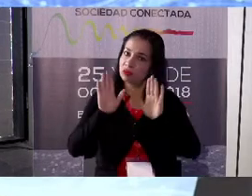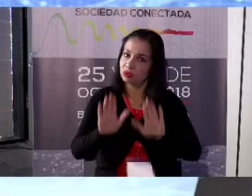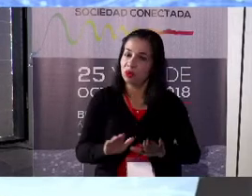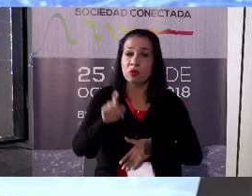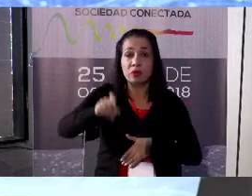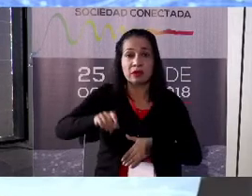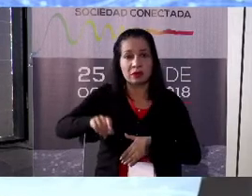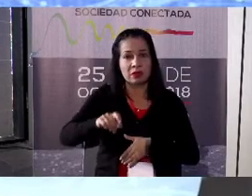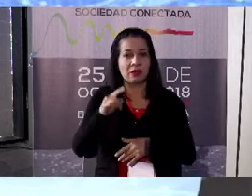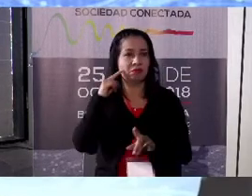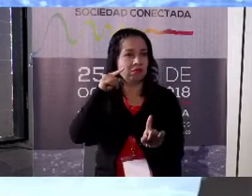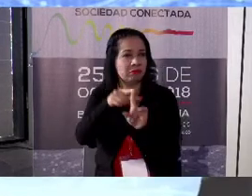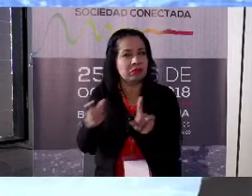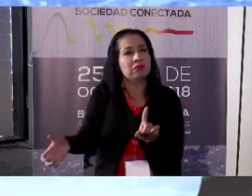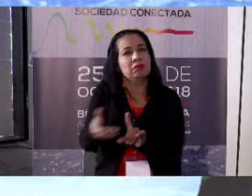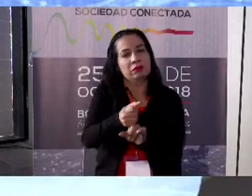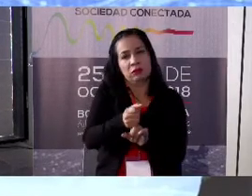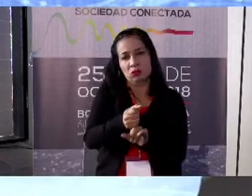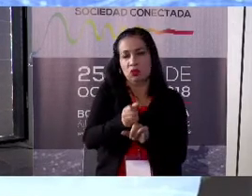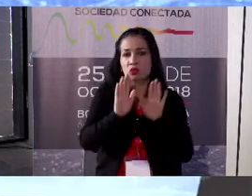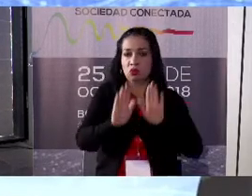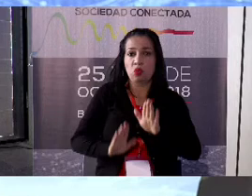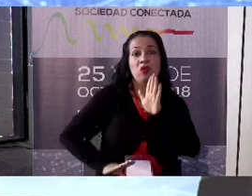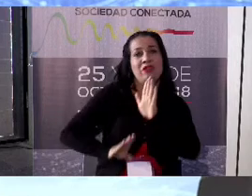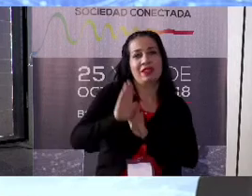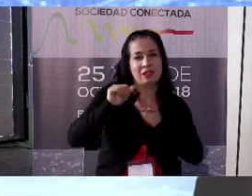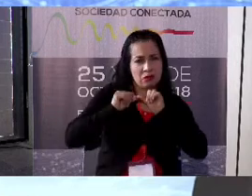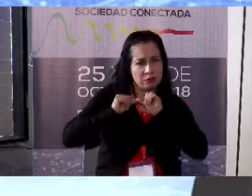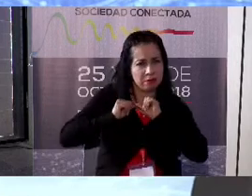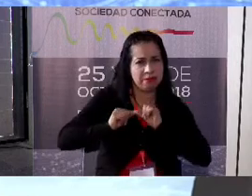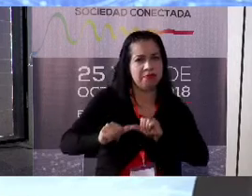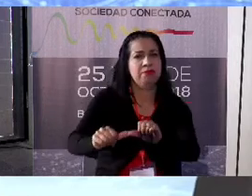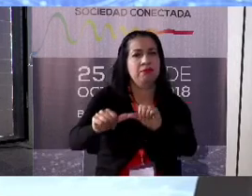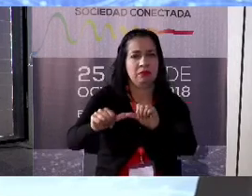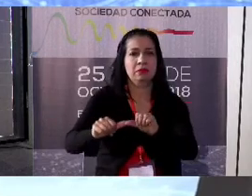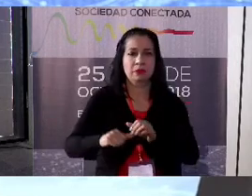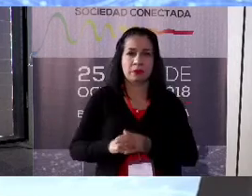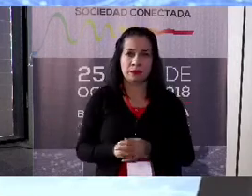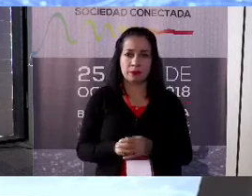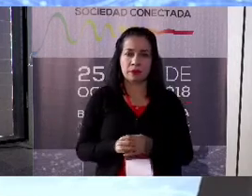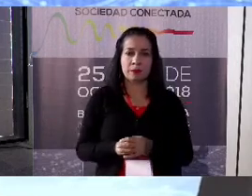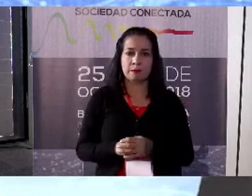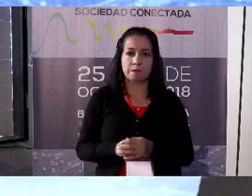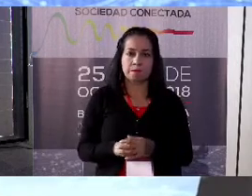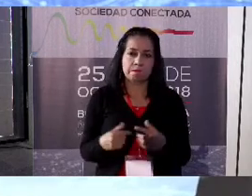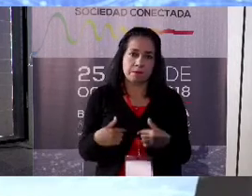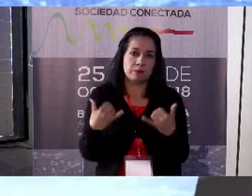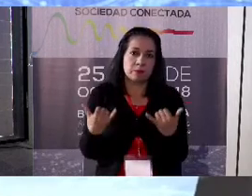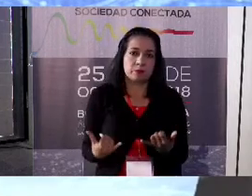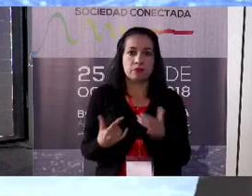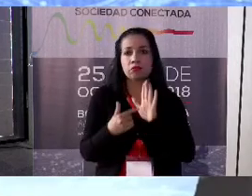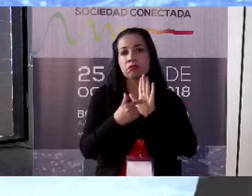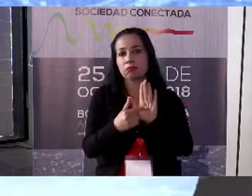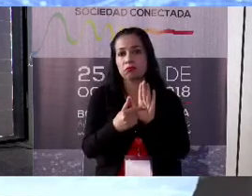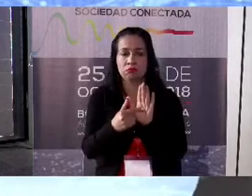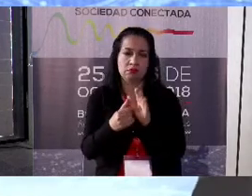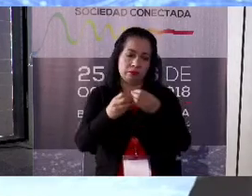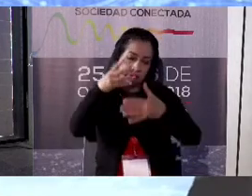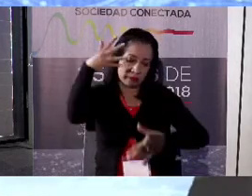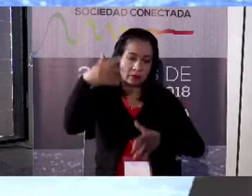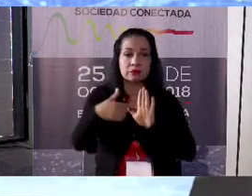alcanzar los objetivos de desarrollo sostenible eh yo todavía tengo mucho que presentarles pero ya no hay